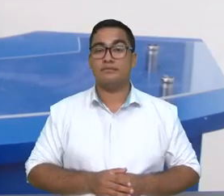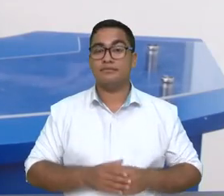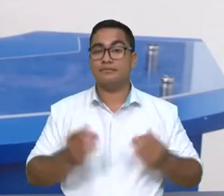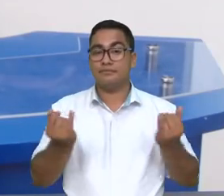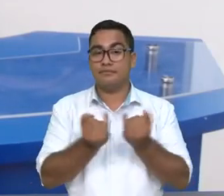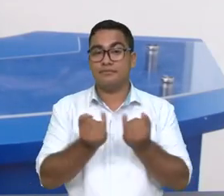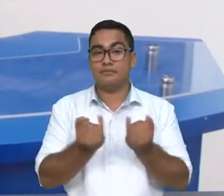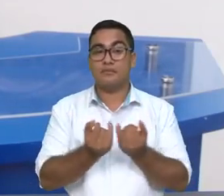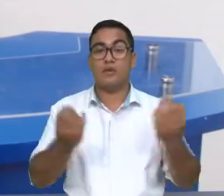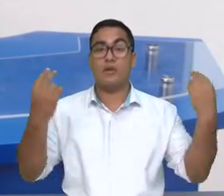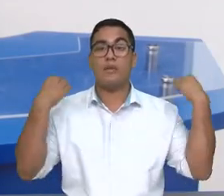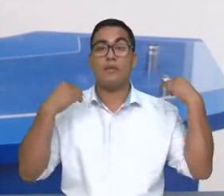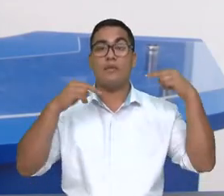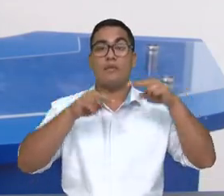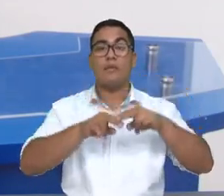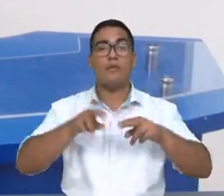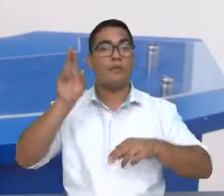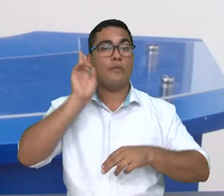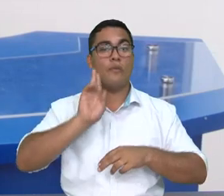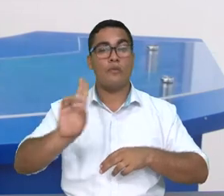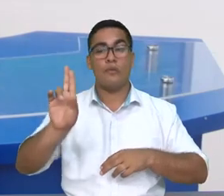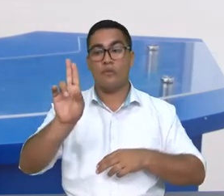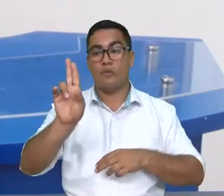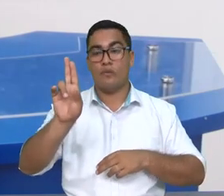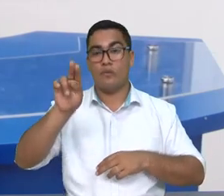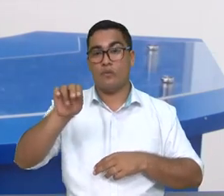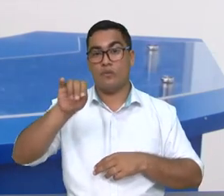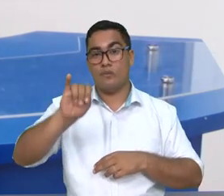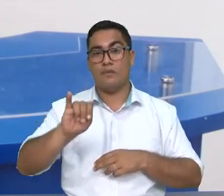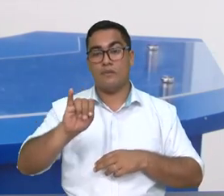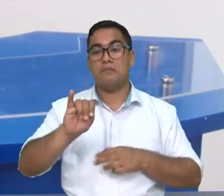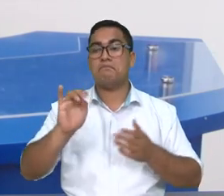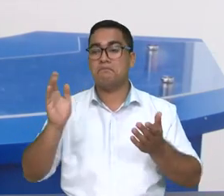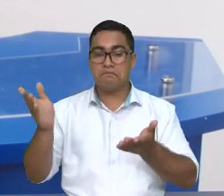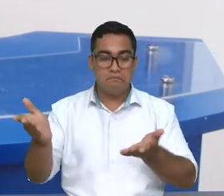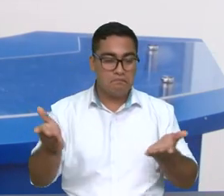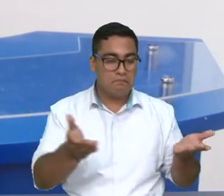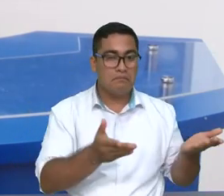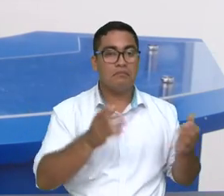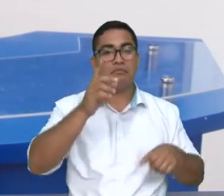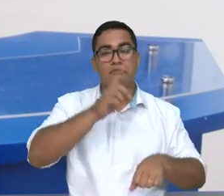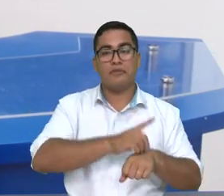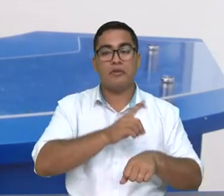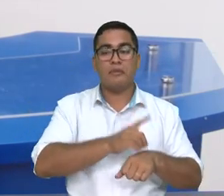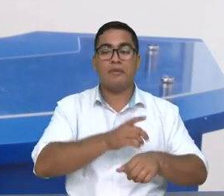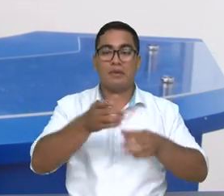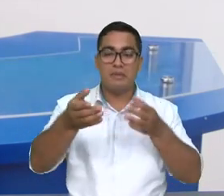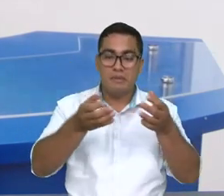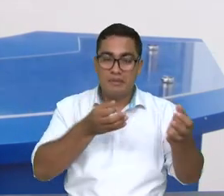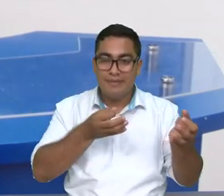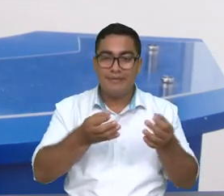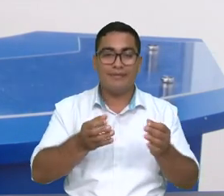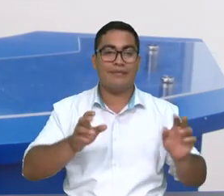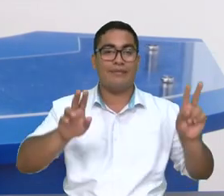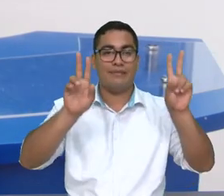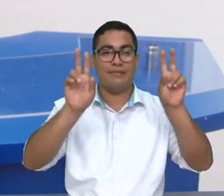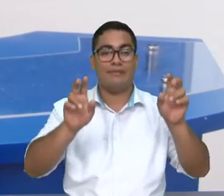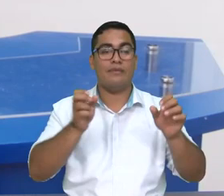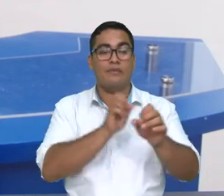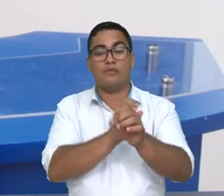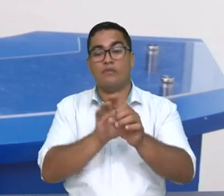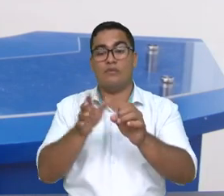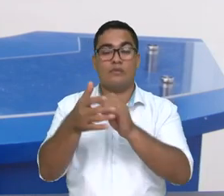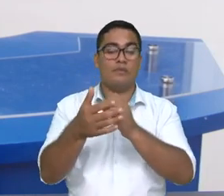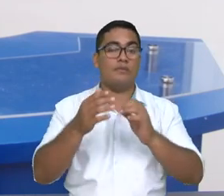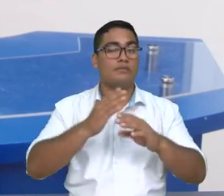Asimismo, docentes de la Universidad de Ingeniería recibieron a autoridades de salud para explicar ampliamente sobre el tema de la prevención